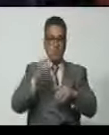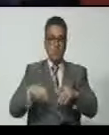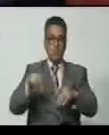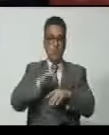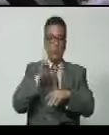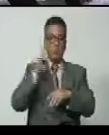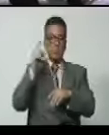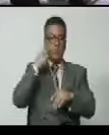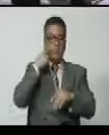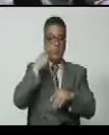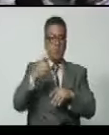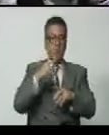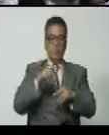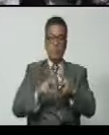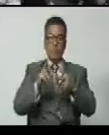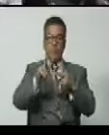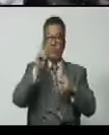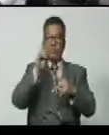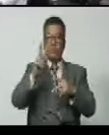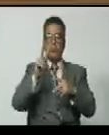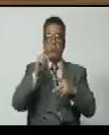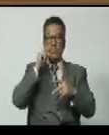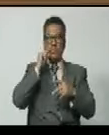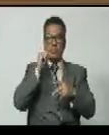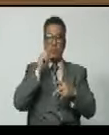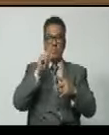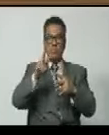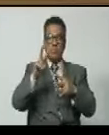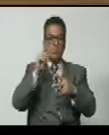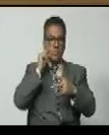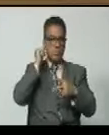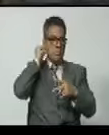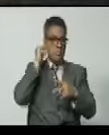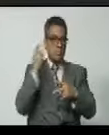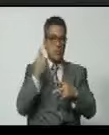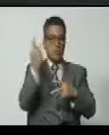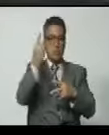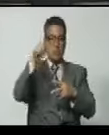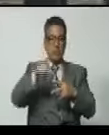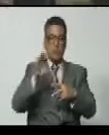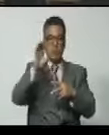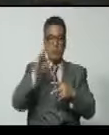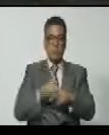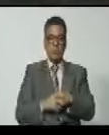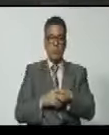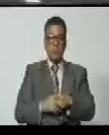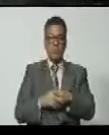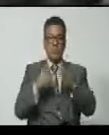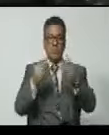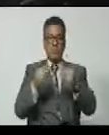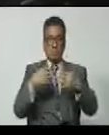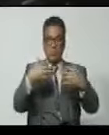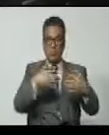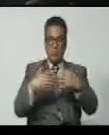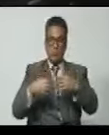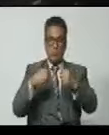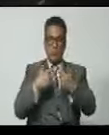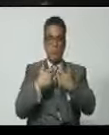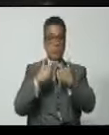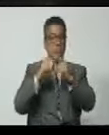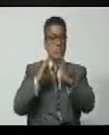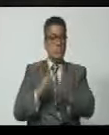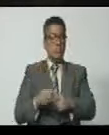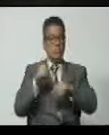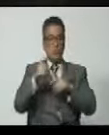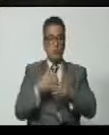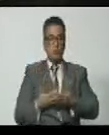hoy ven como dos como ellas, como dos heroínas del pueblo de esta patria que tanto ha luchado por su libertad,